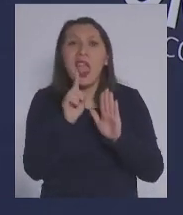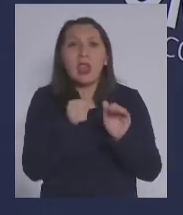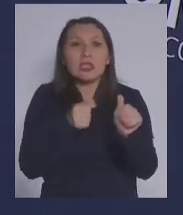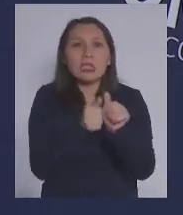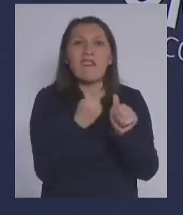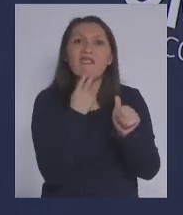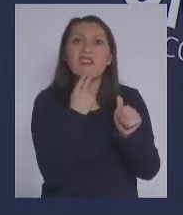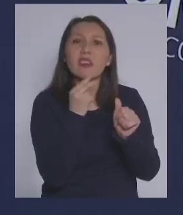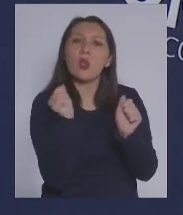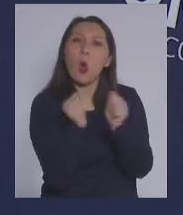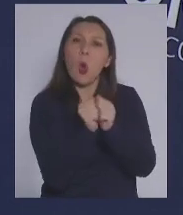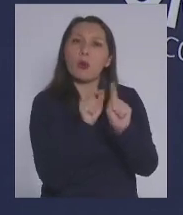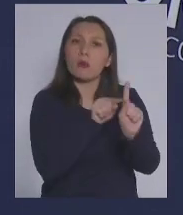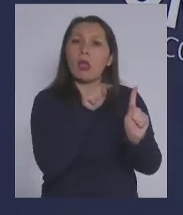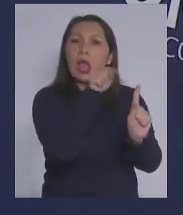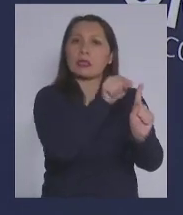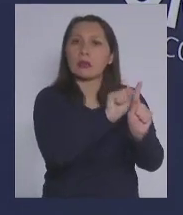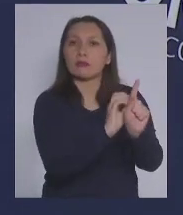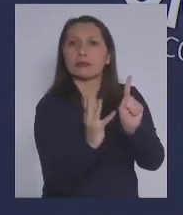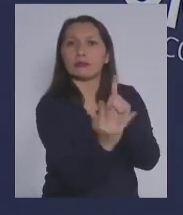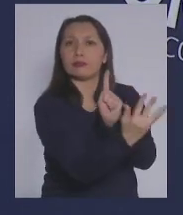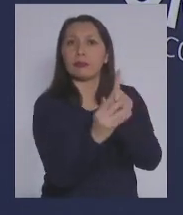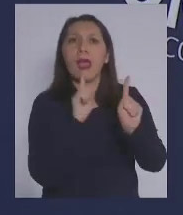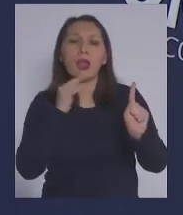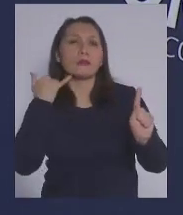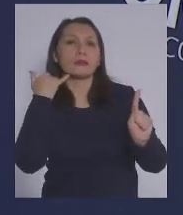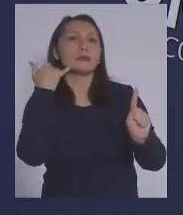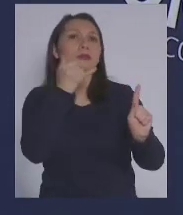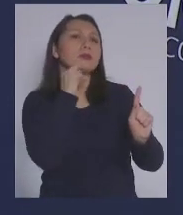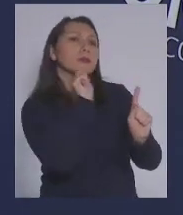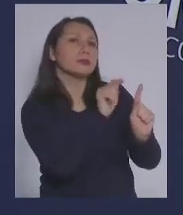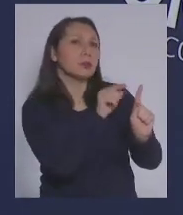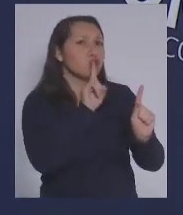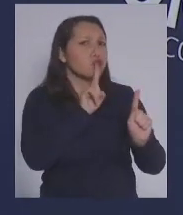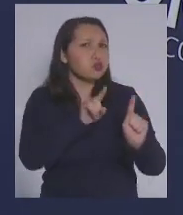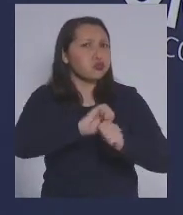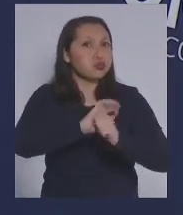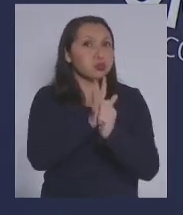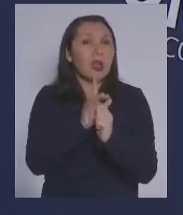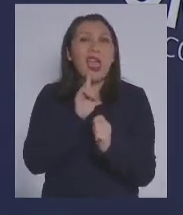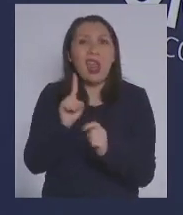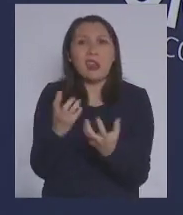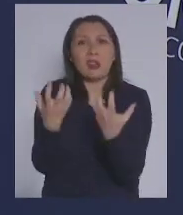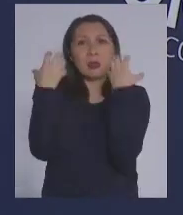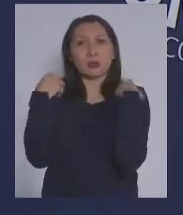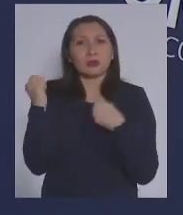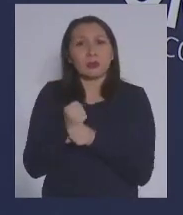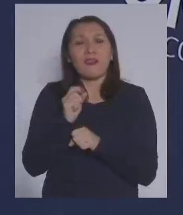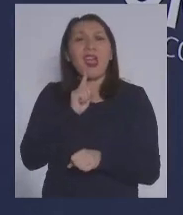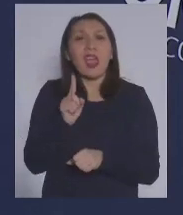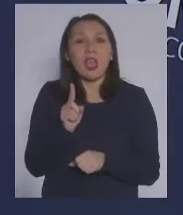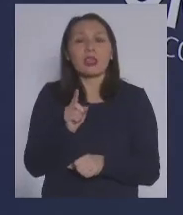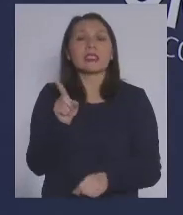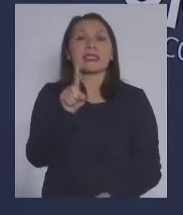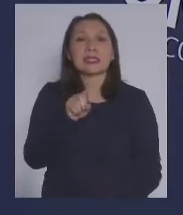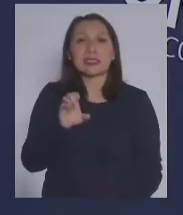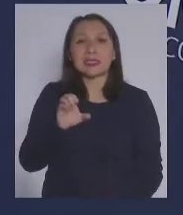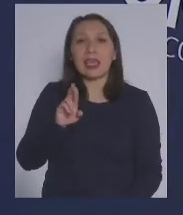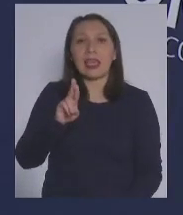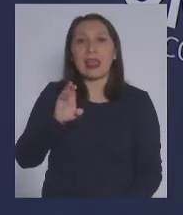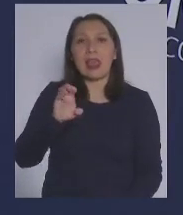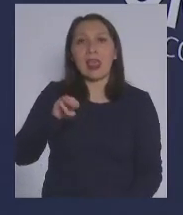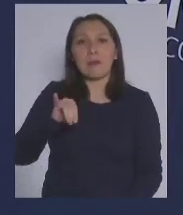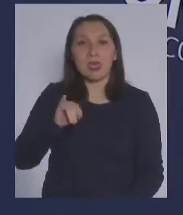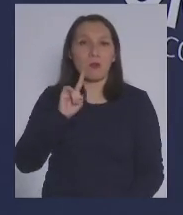quienes realizan esta está esta acción son el equipo de la seremi de salud con